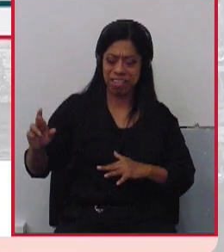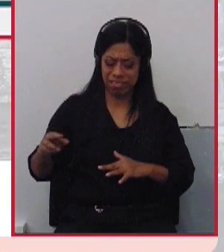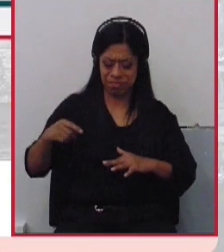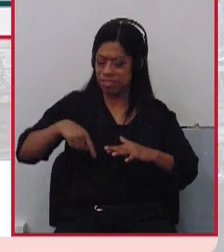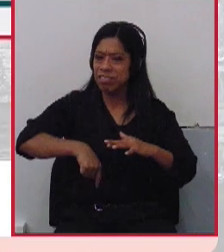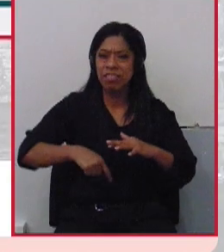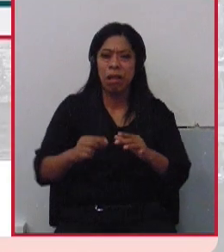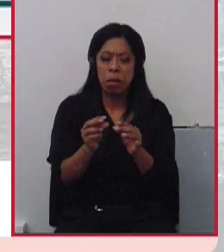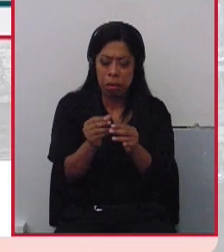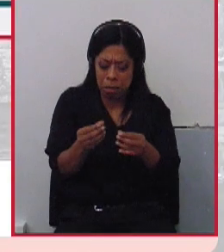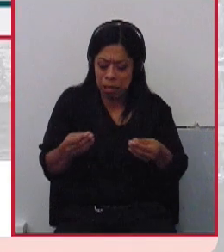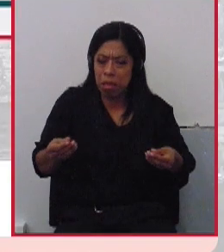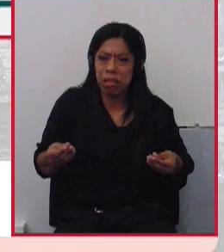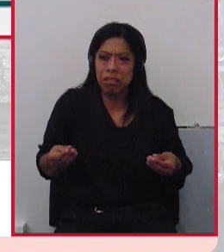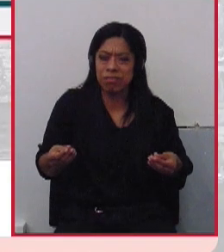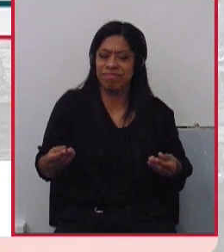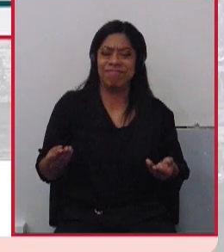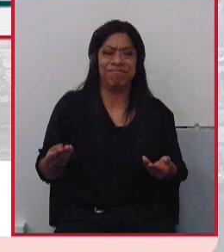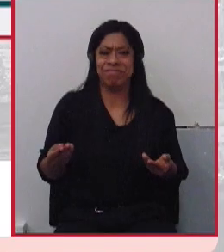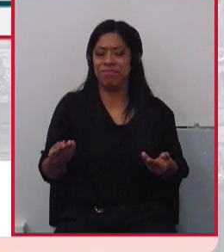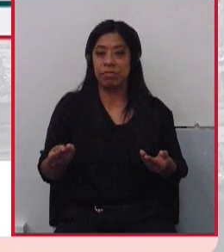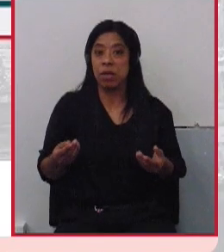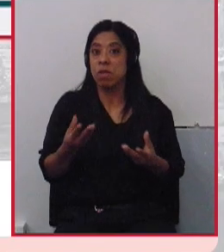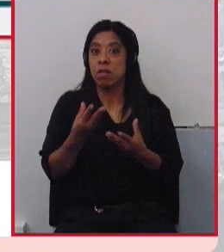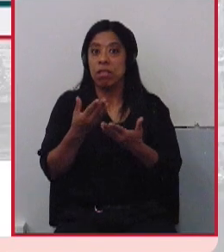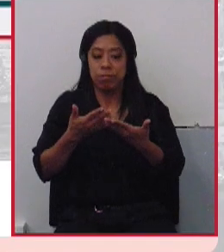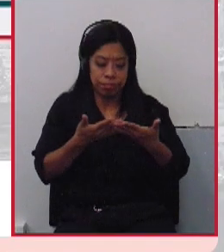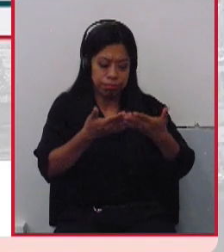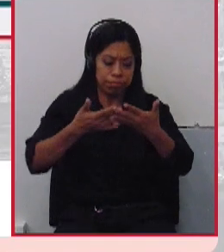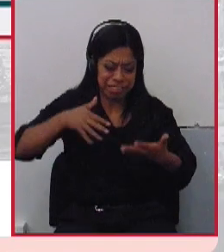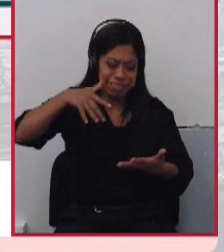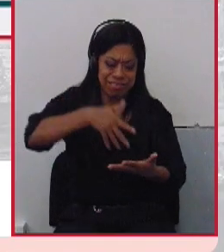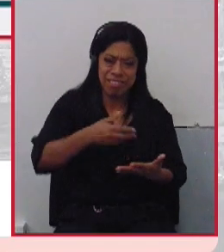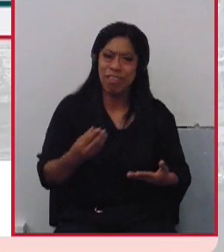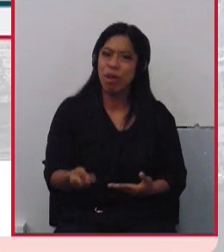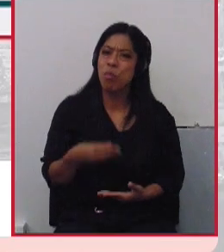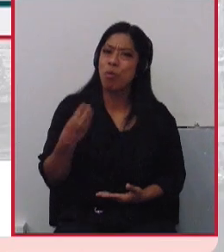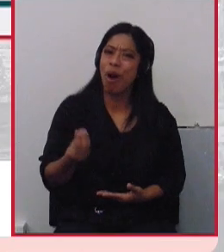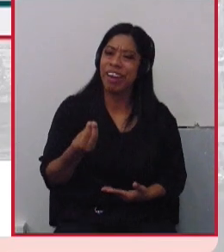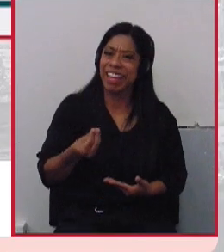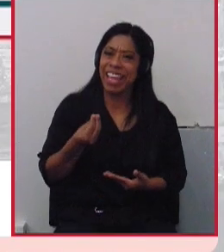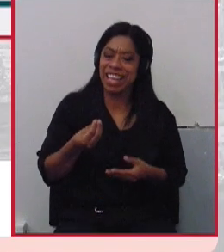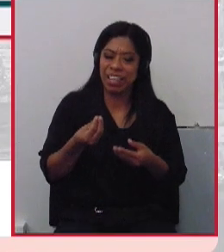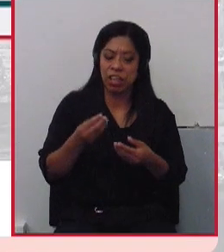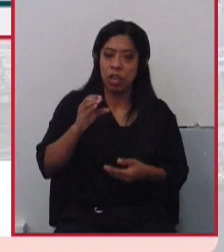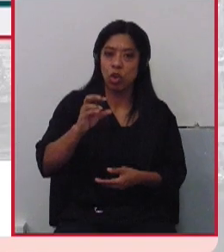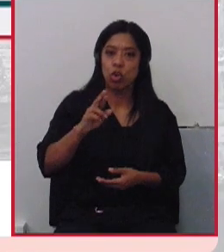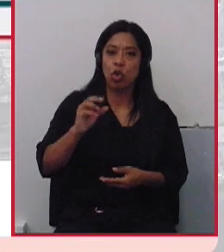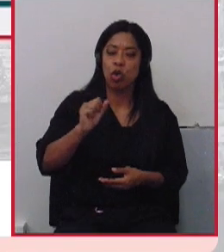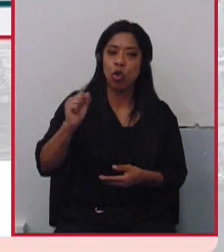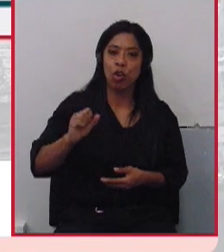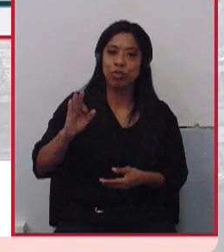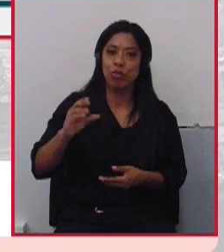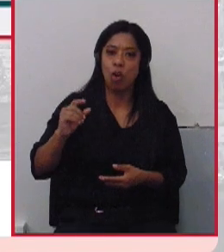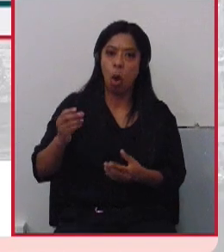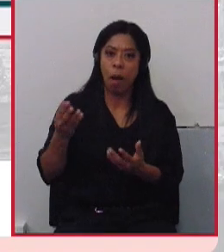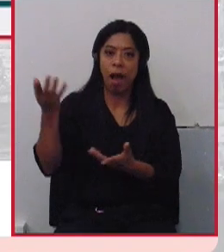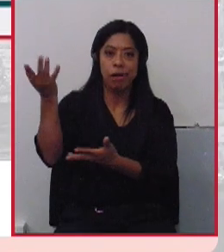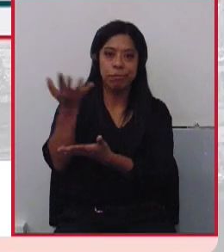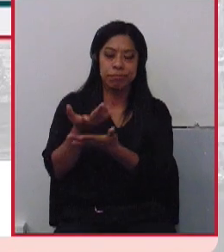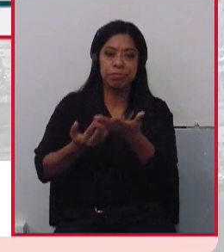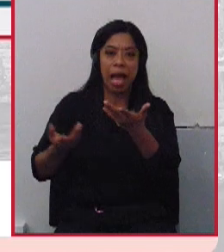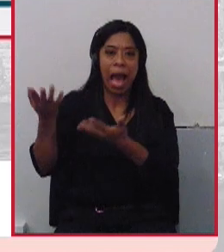Entonces, muchos estudios realizamos por qué estaba generando el crossflow aireación.